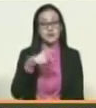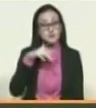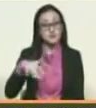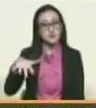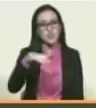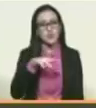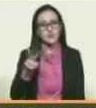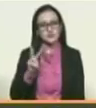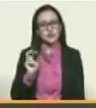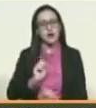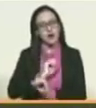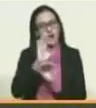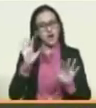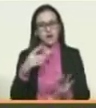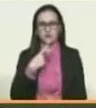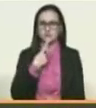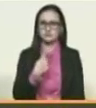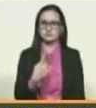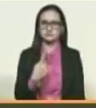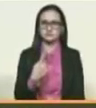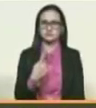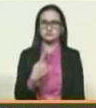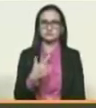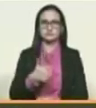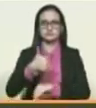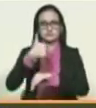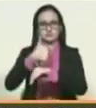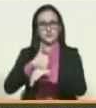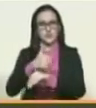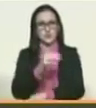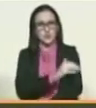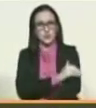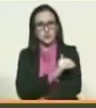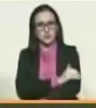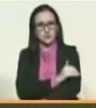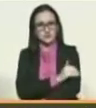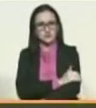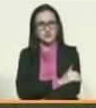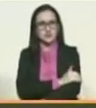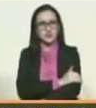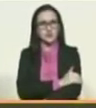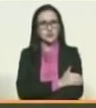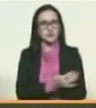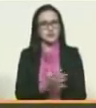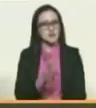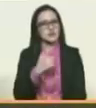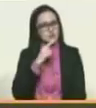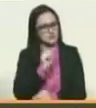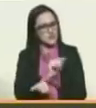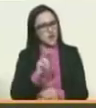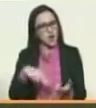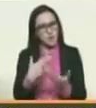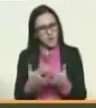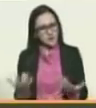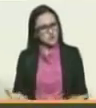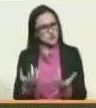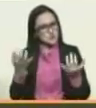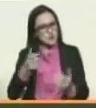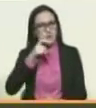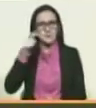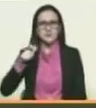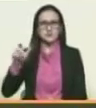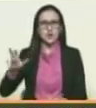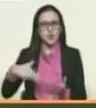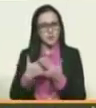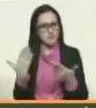fue muy claro en su mensaje, tanto la dirigencia de la derecha venezolana, de que no se quemara más gente viva, de que no se